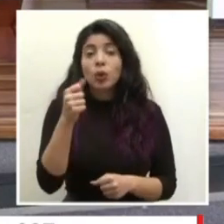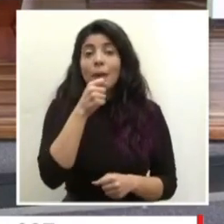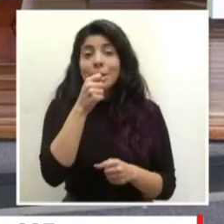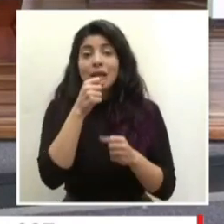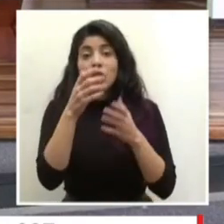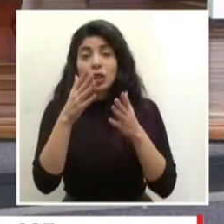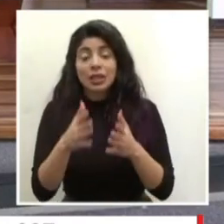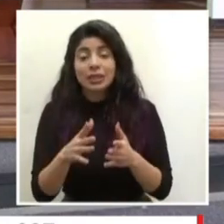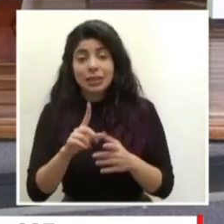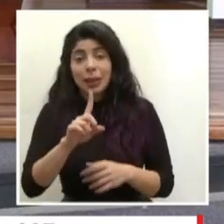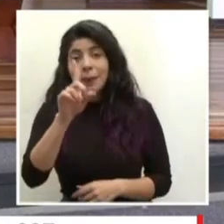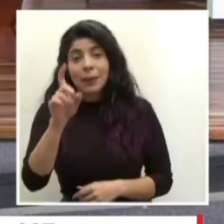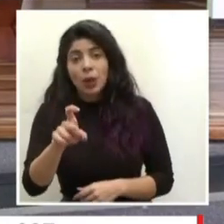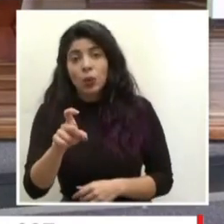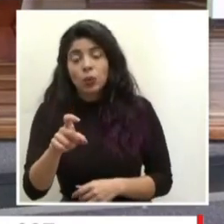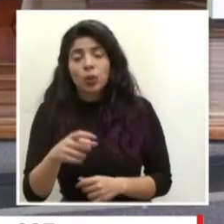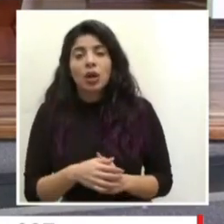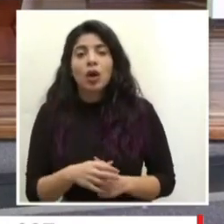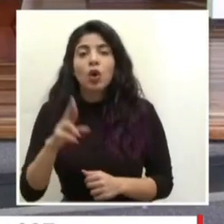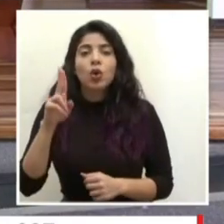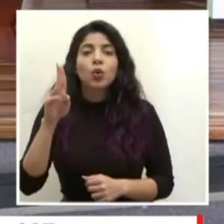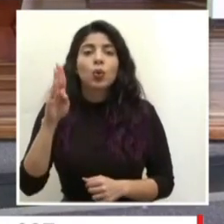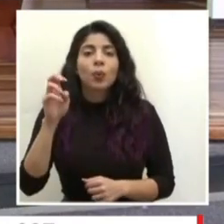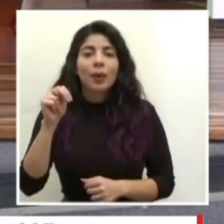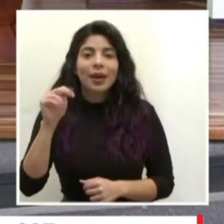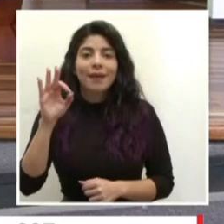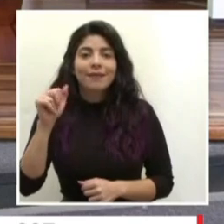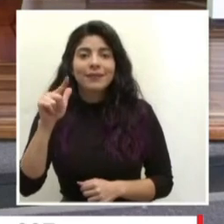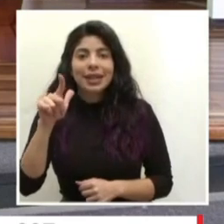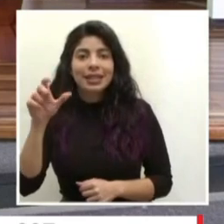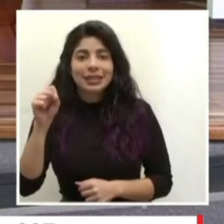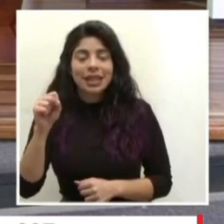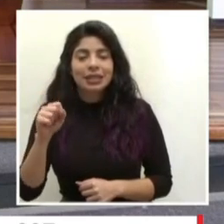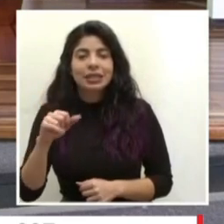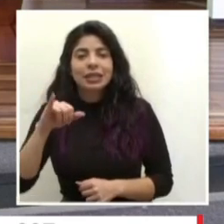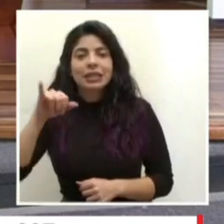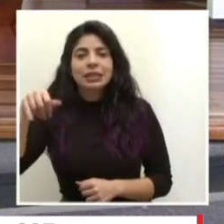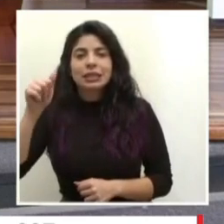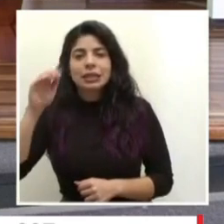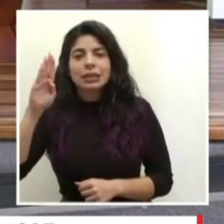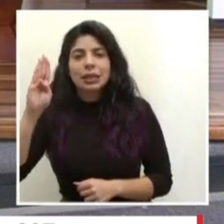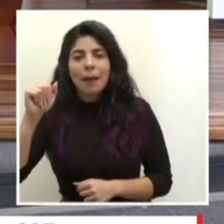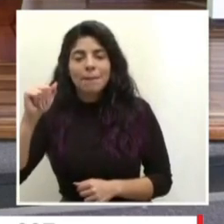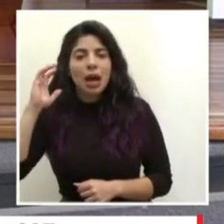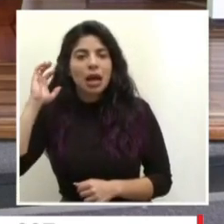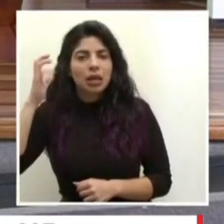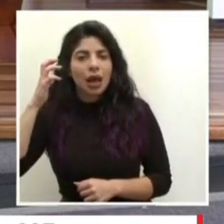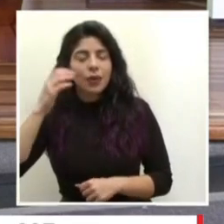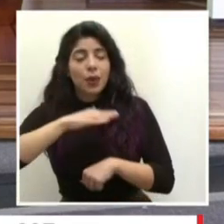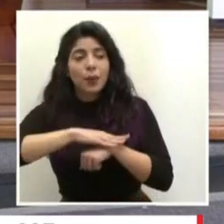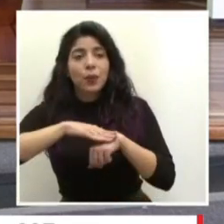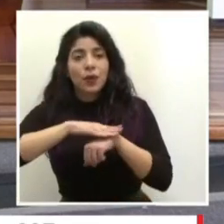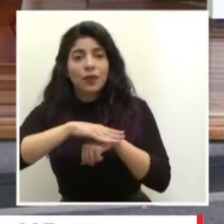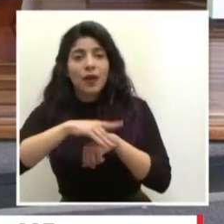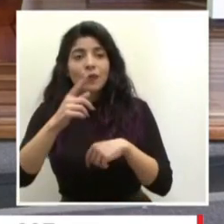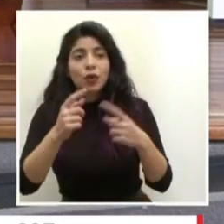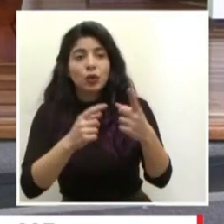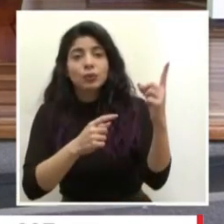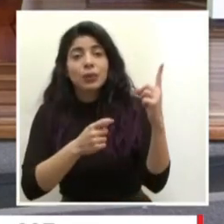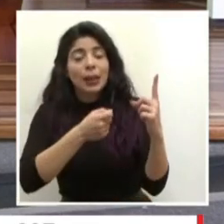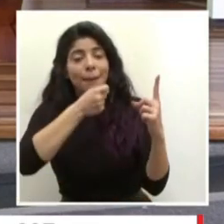en realizar consulta es Rubén Fallas de Jamba Radio. Por favor, acercarse